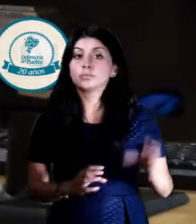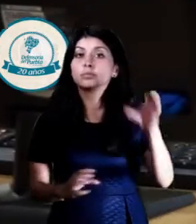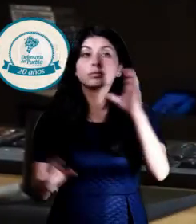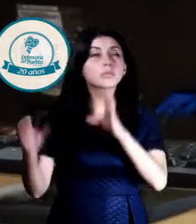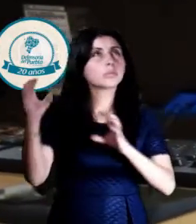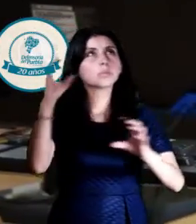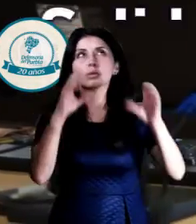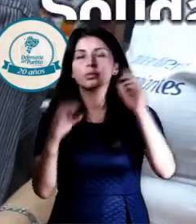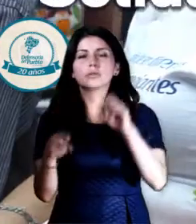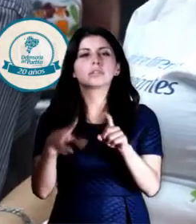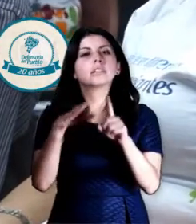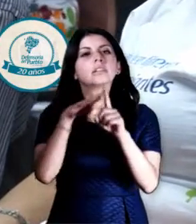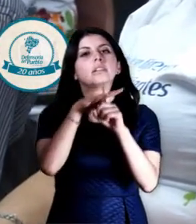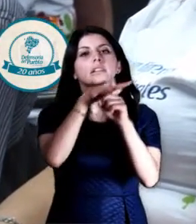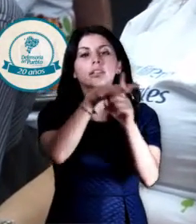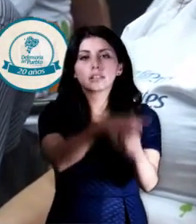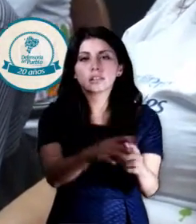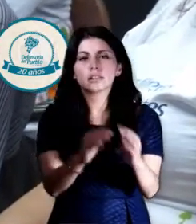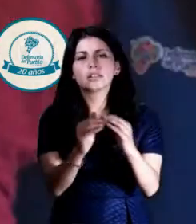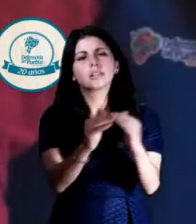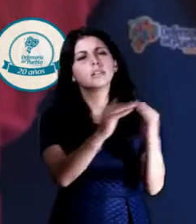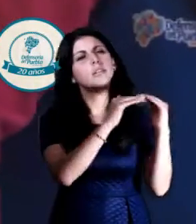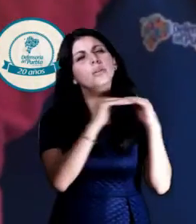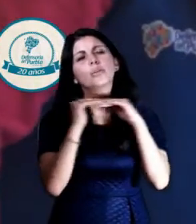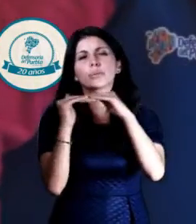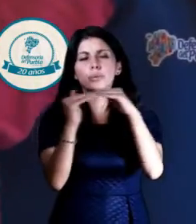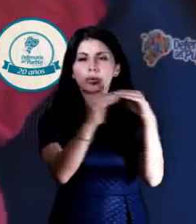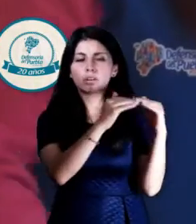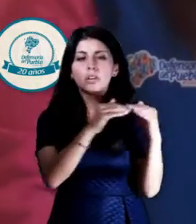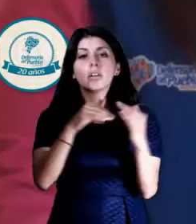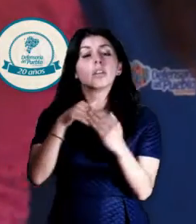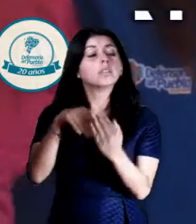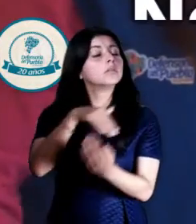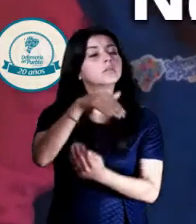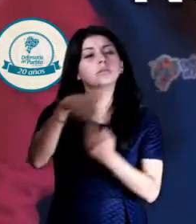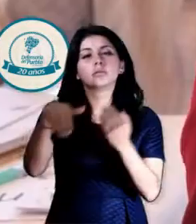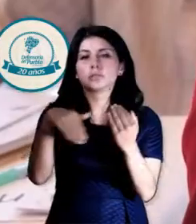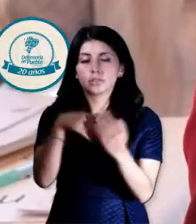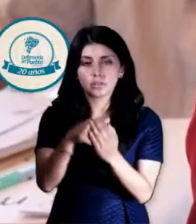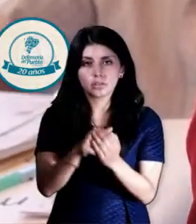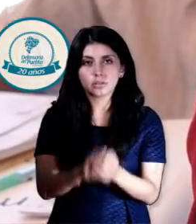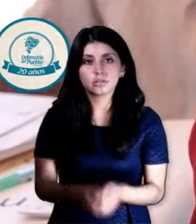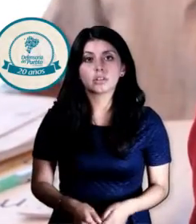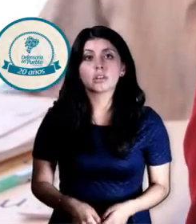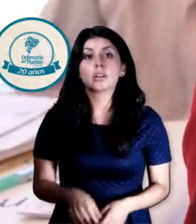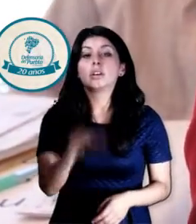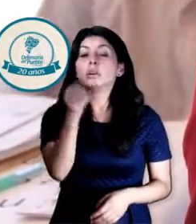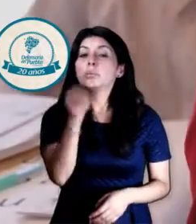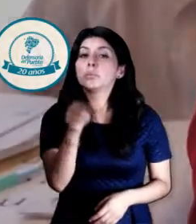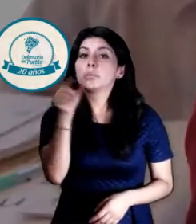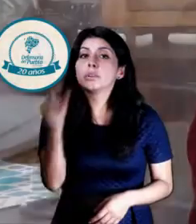de género, la solidaridad intergeneracional, la inclusión y no discriminación.